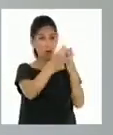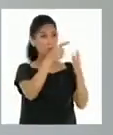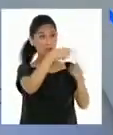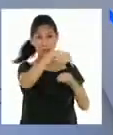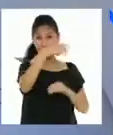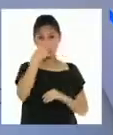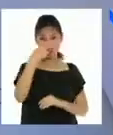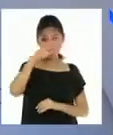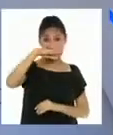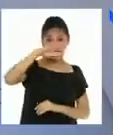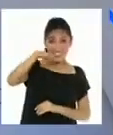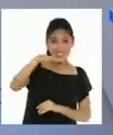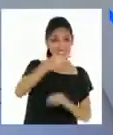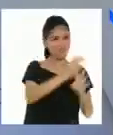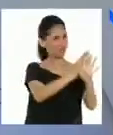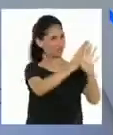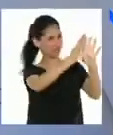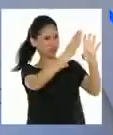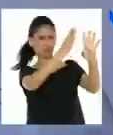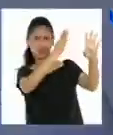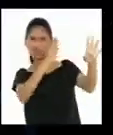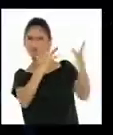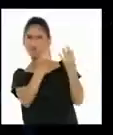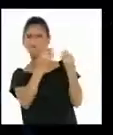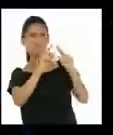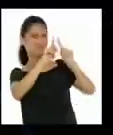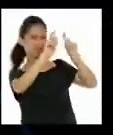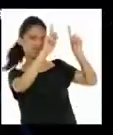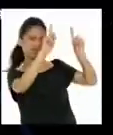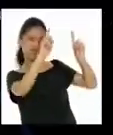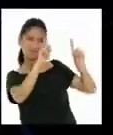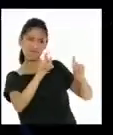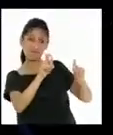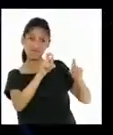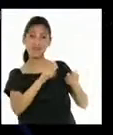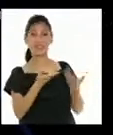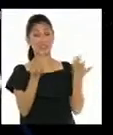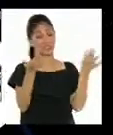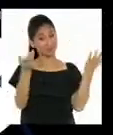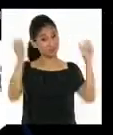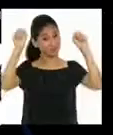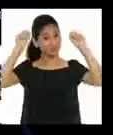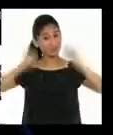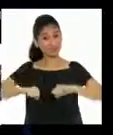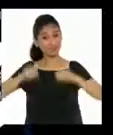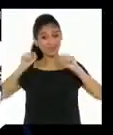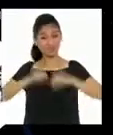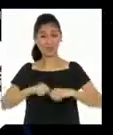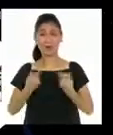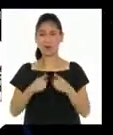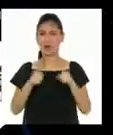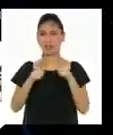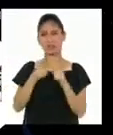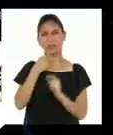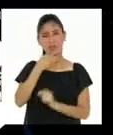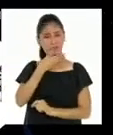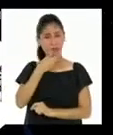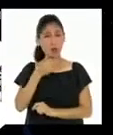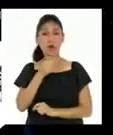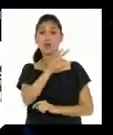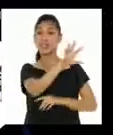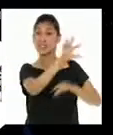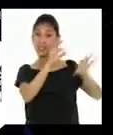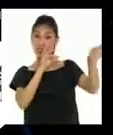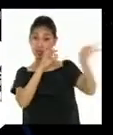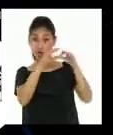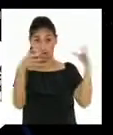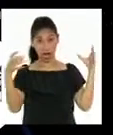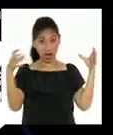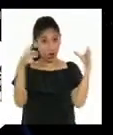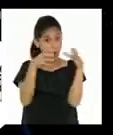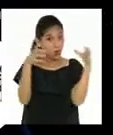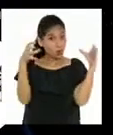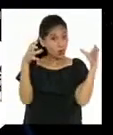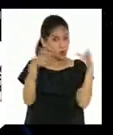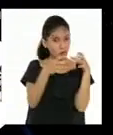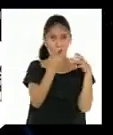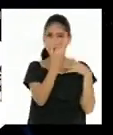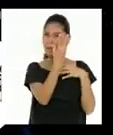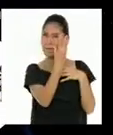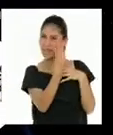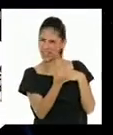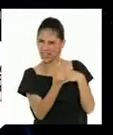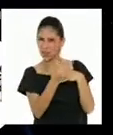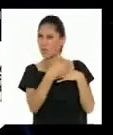todos. Claro, por eso se determina una muestra, que es un grupo más pequeño de esa población, para poder obtener